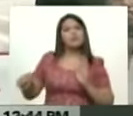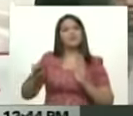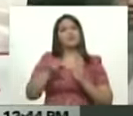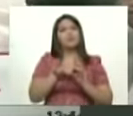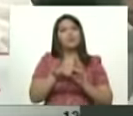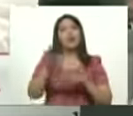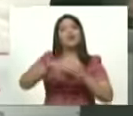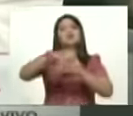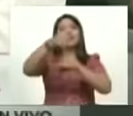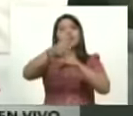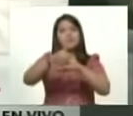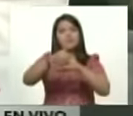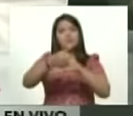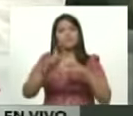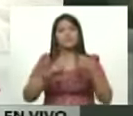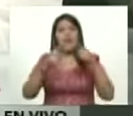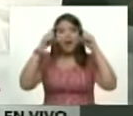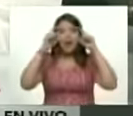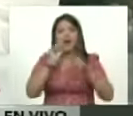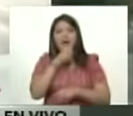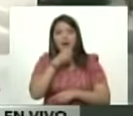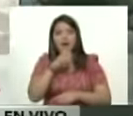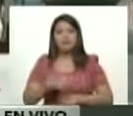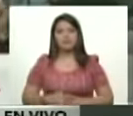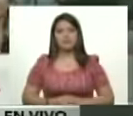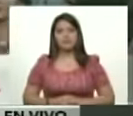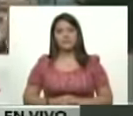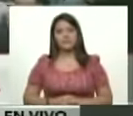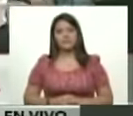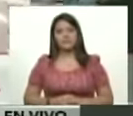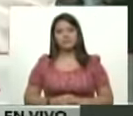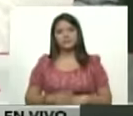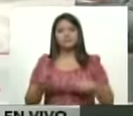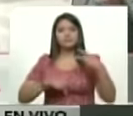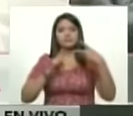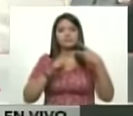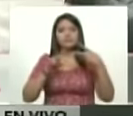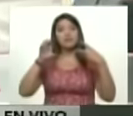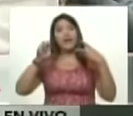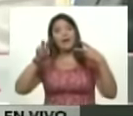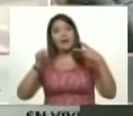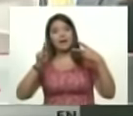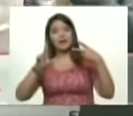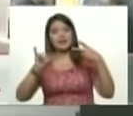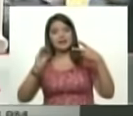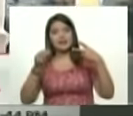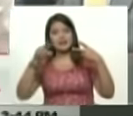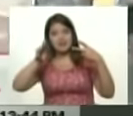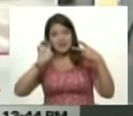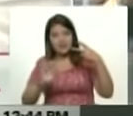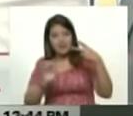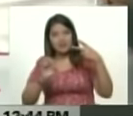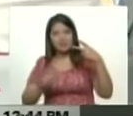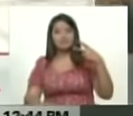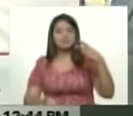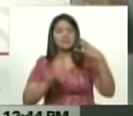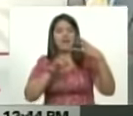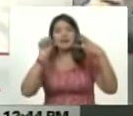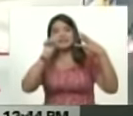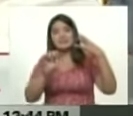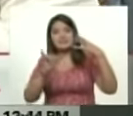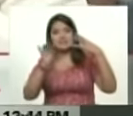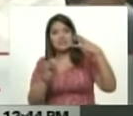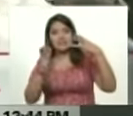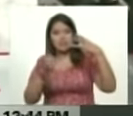Junta Directiva presidida por Henry Ramos Alup, por Enrique Márquez como vicepresidente y como Simón Calzadilla,